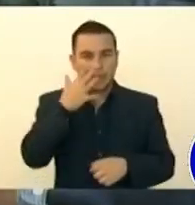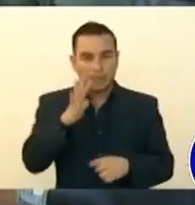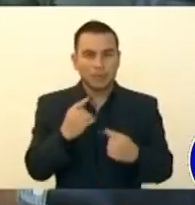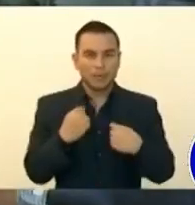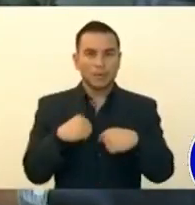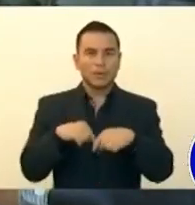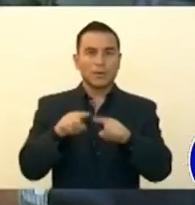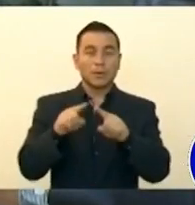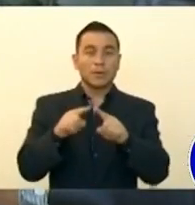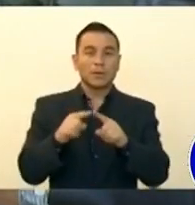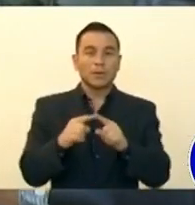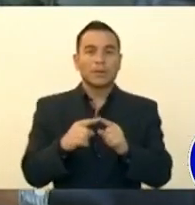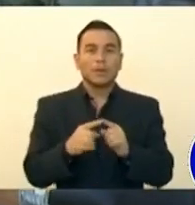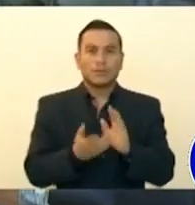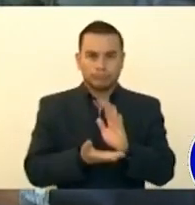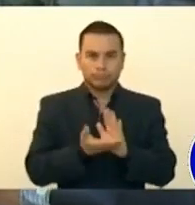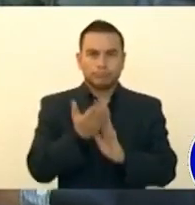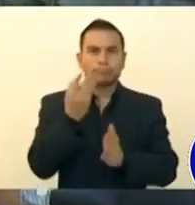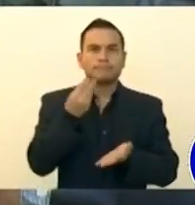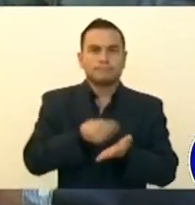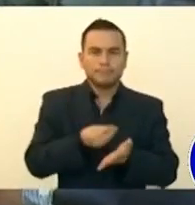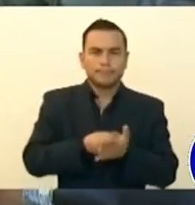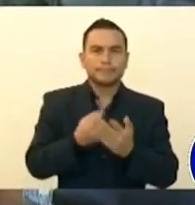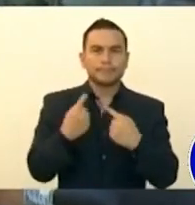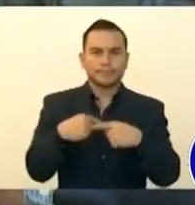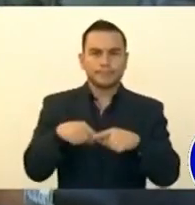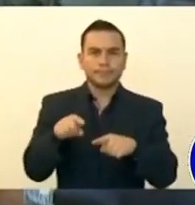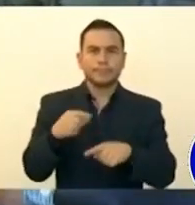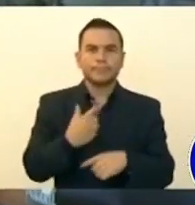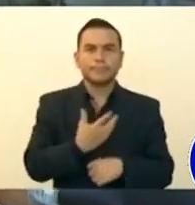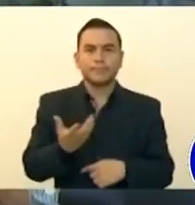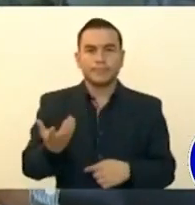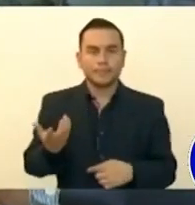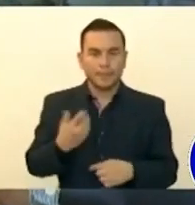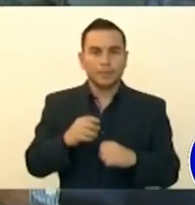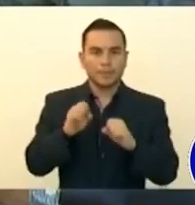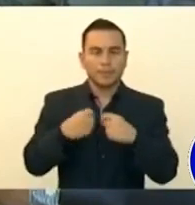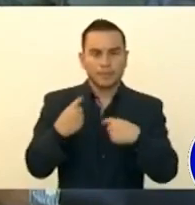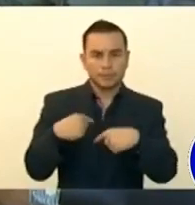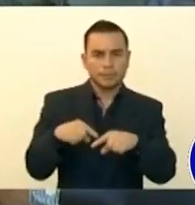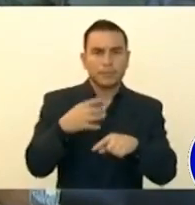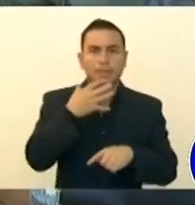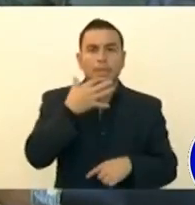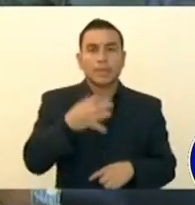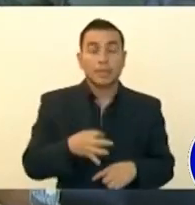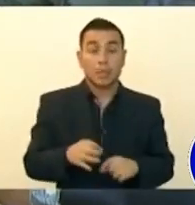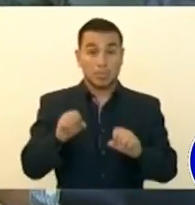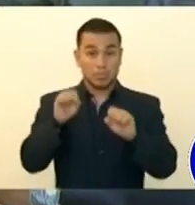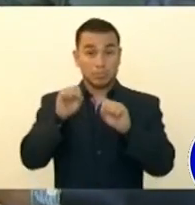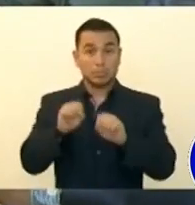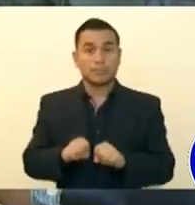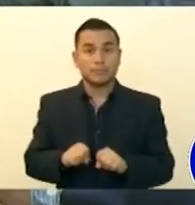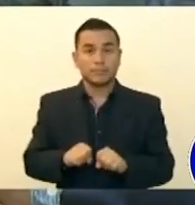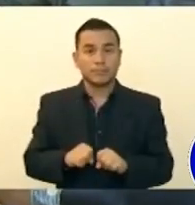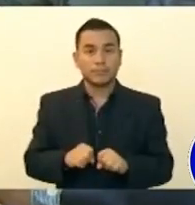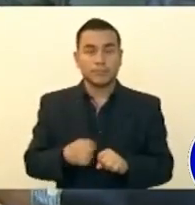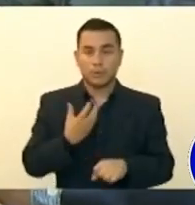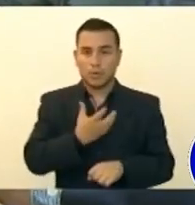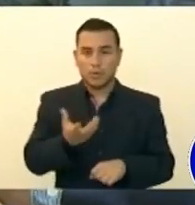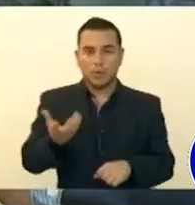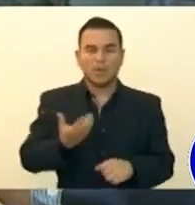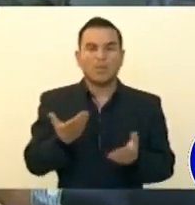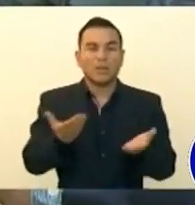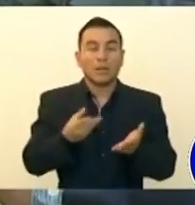si se mantiene el aparato productivo, se mantiene vigente, si logramos que haya